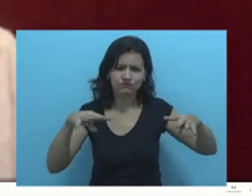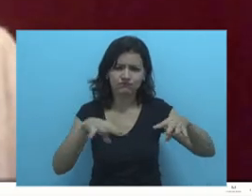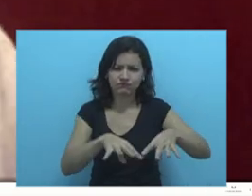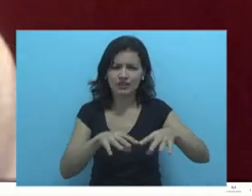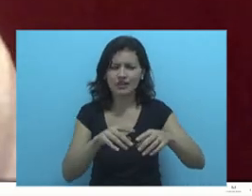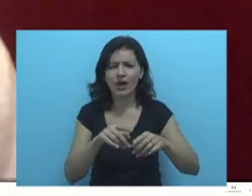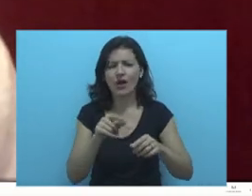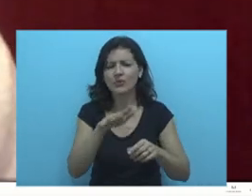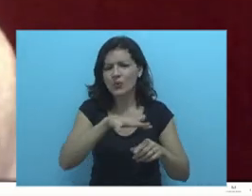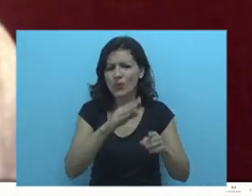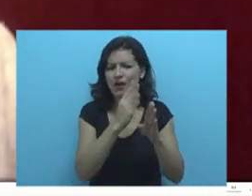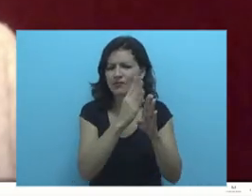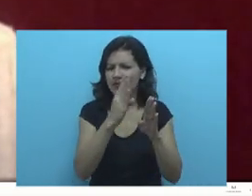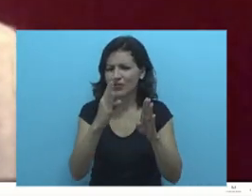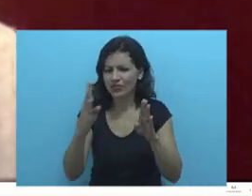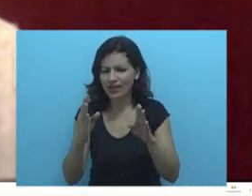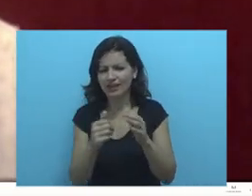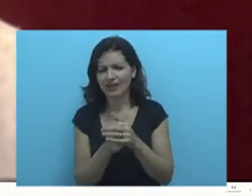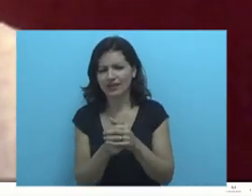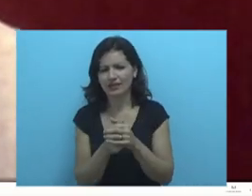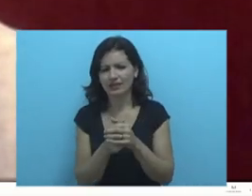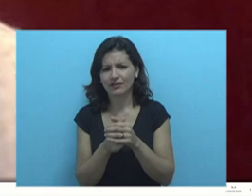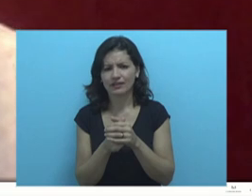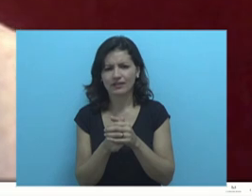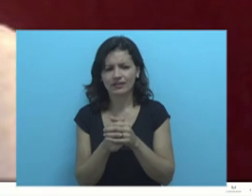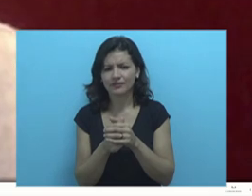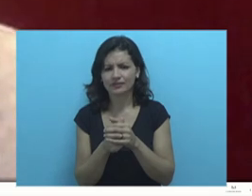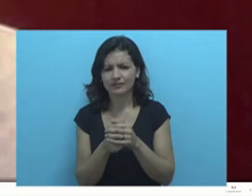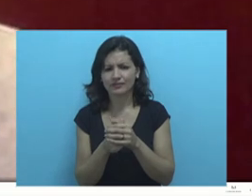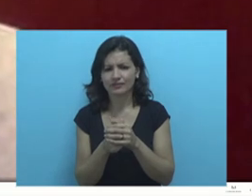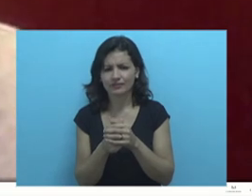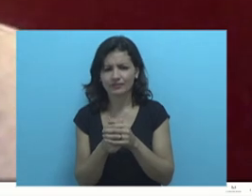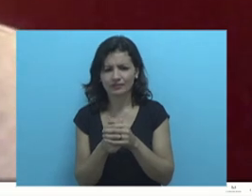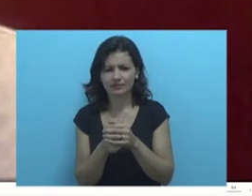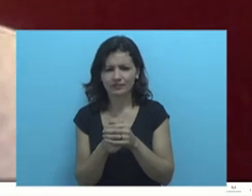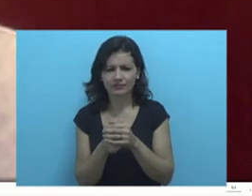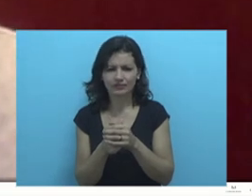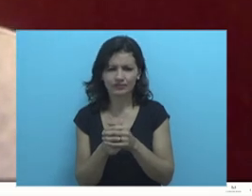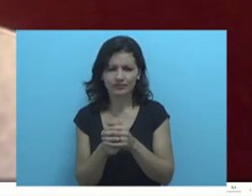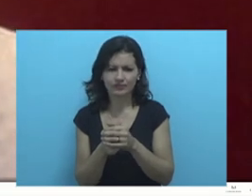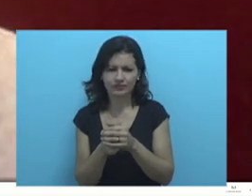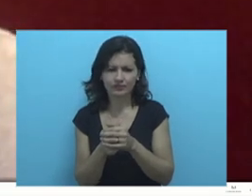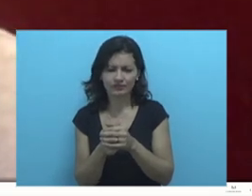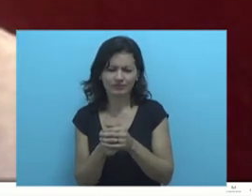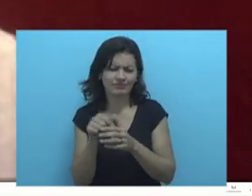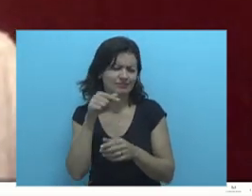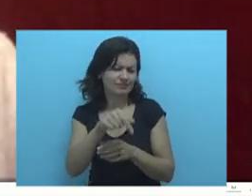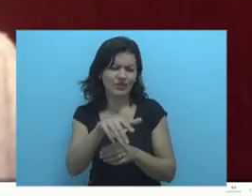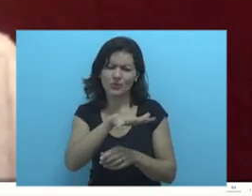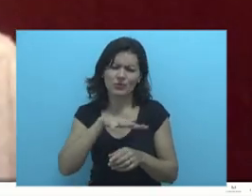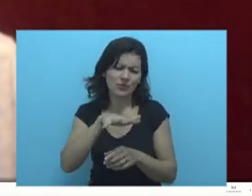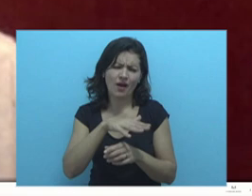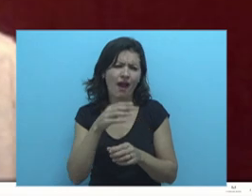una biblioteca, en nuestro centenario partido. Tantas veces se han juntado los estudiantes, los